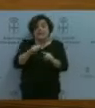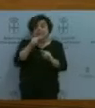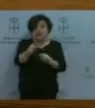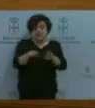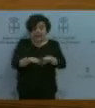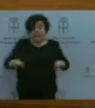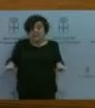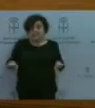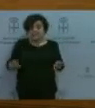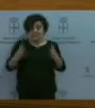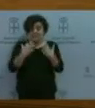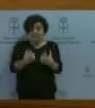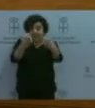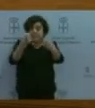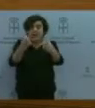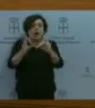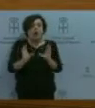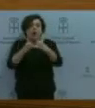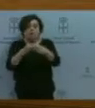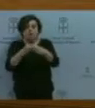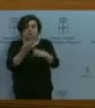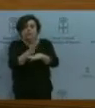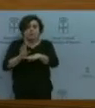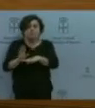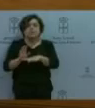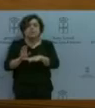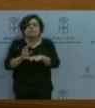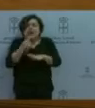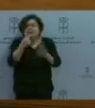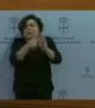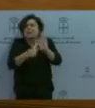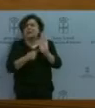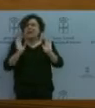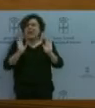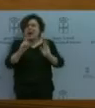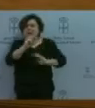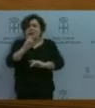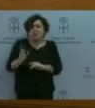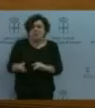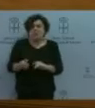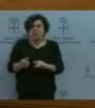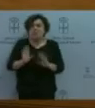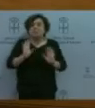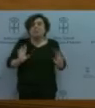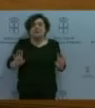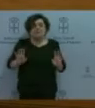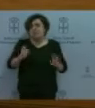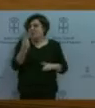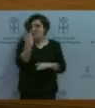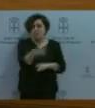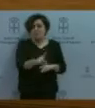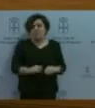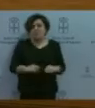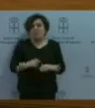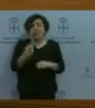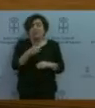que establezca los criterios al efecto, si es necesario. Pero no hace falta, como dice el portavoz del Partido Popular, suspender aquí